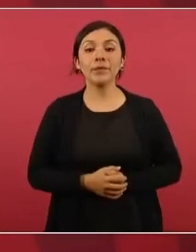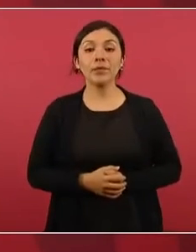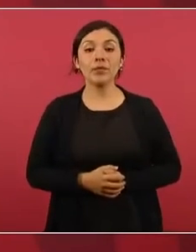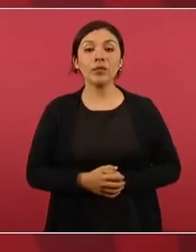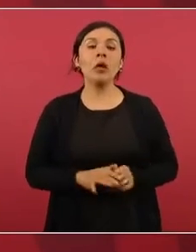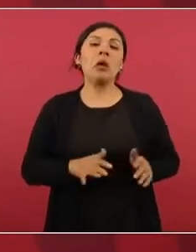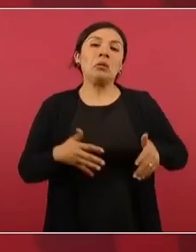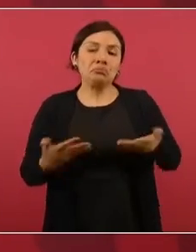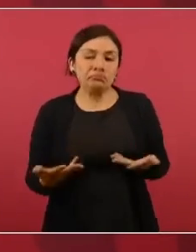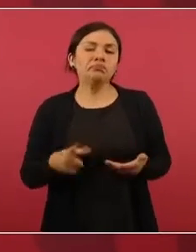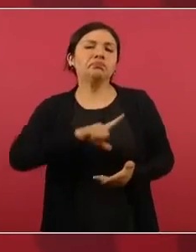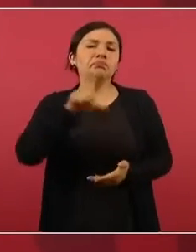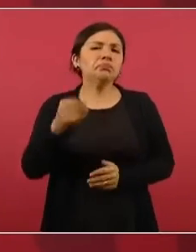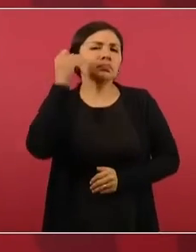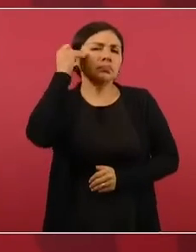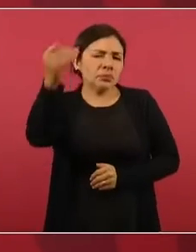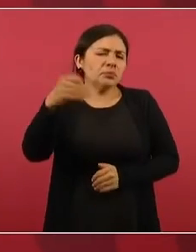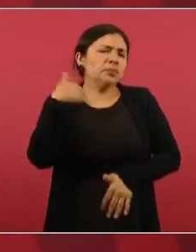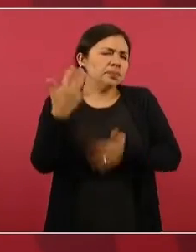pasa el tiempo